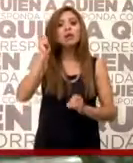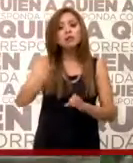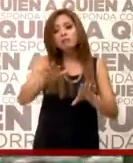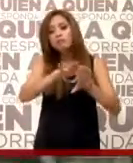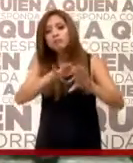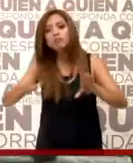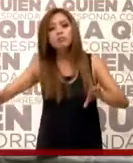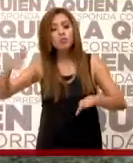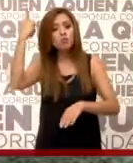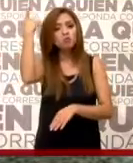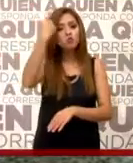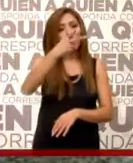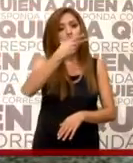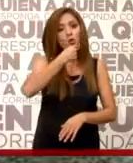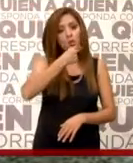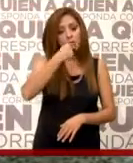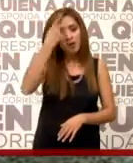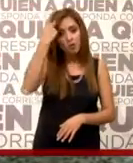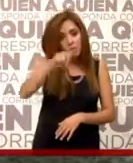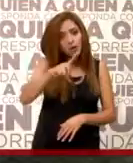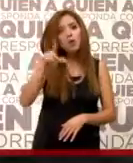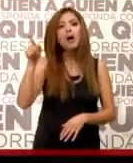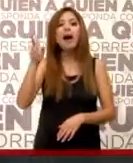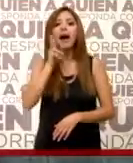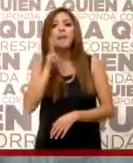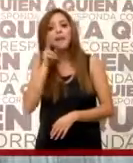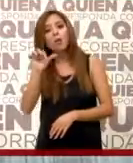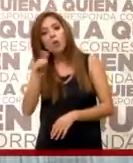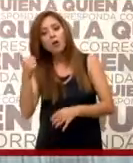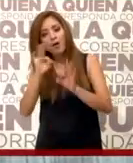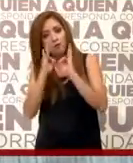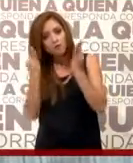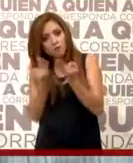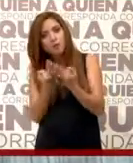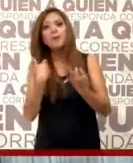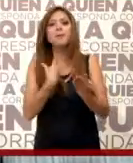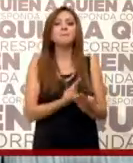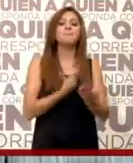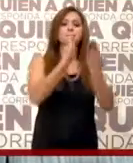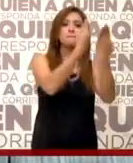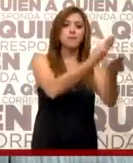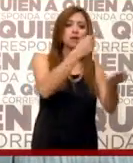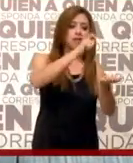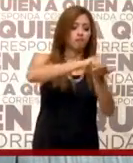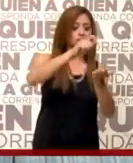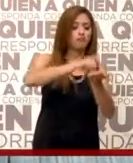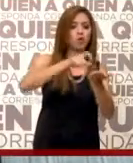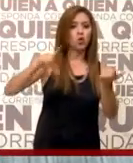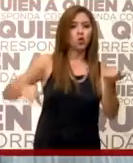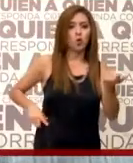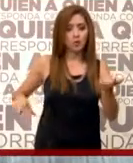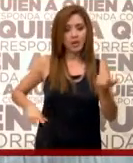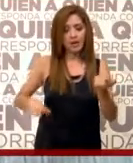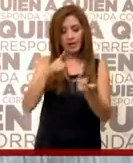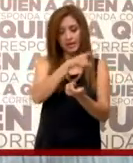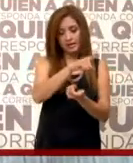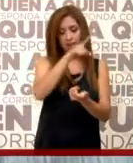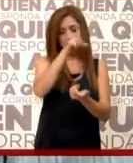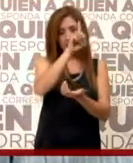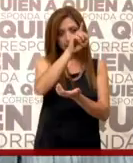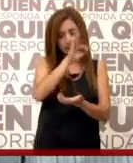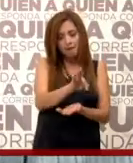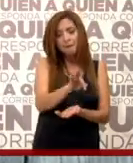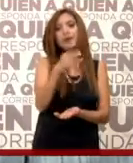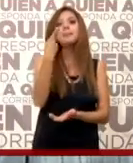de propiedad privada. Dice que buscaron alternativas. Se metió una carta a gobernación del DF y ahí